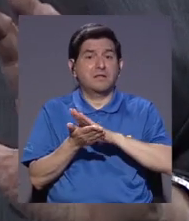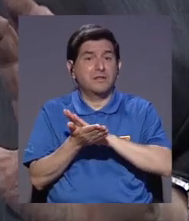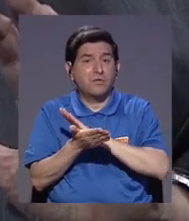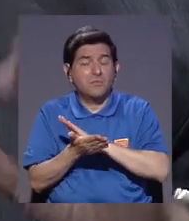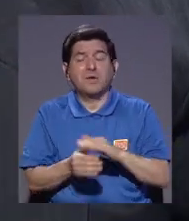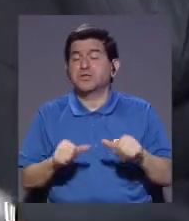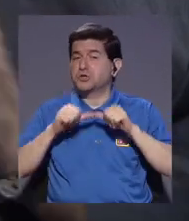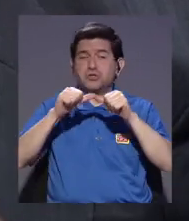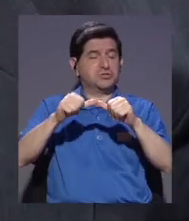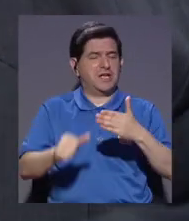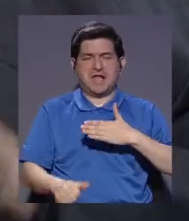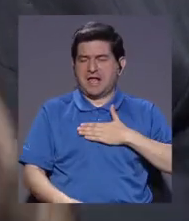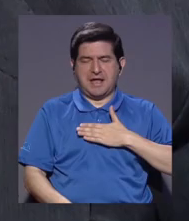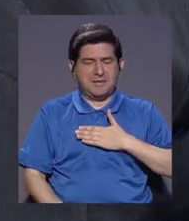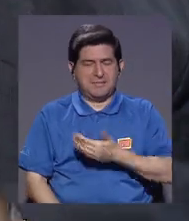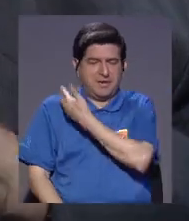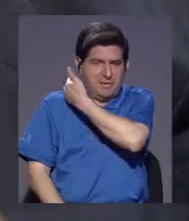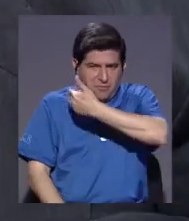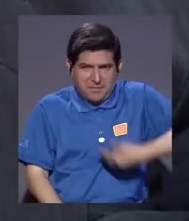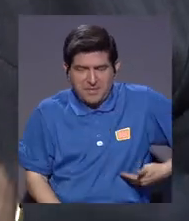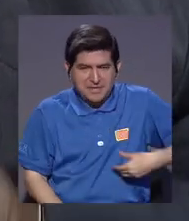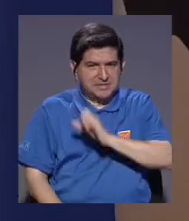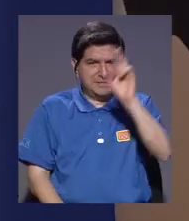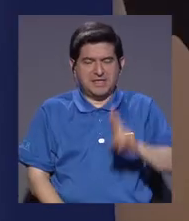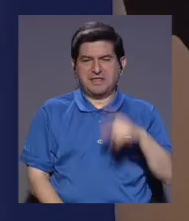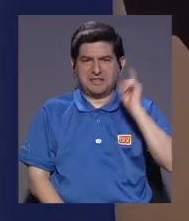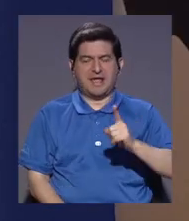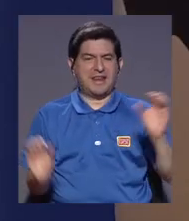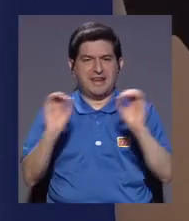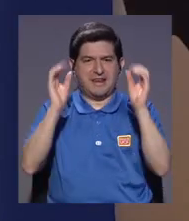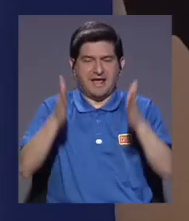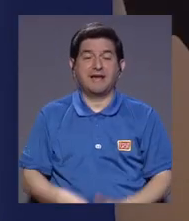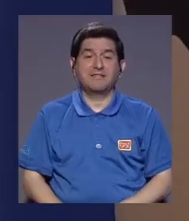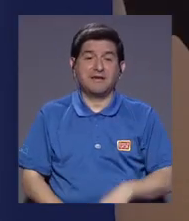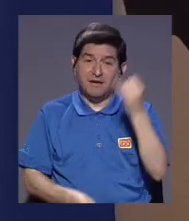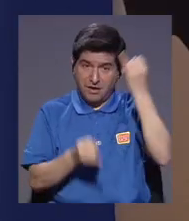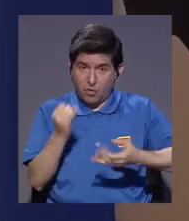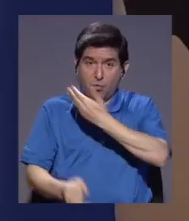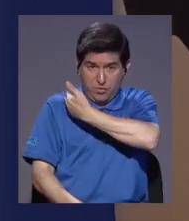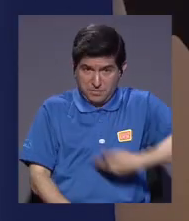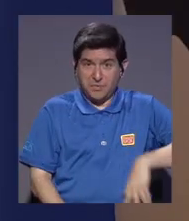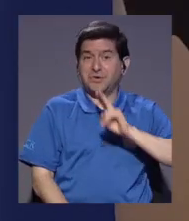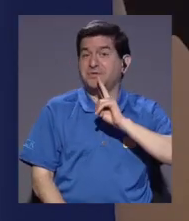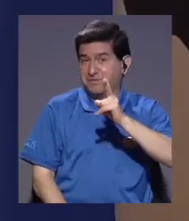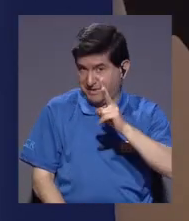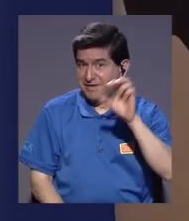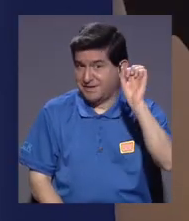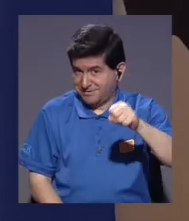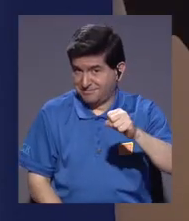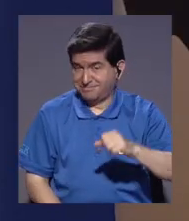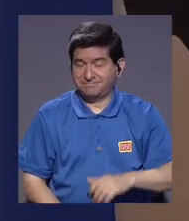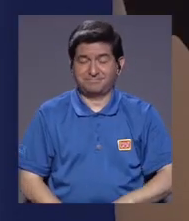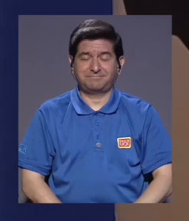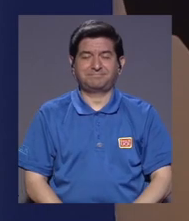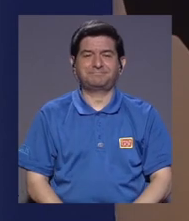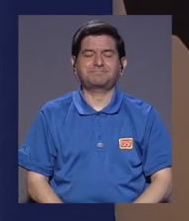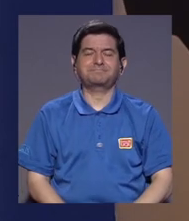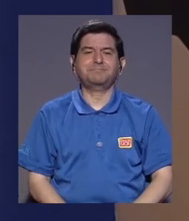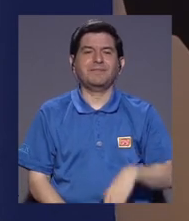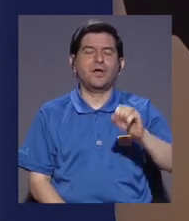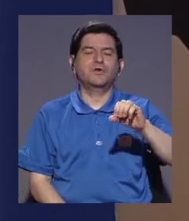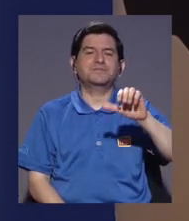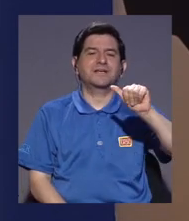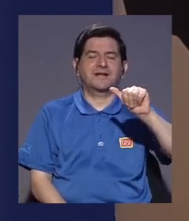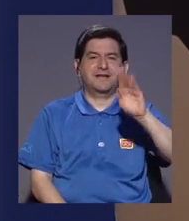por qué el presidente costa rica no lo amonesta nadie es o no el último presidente don